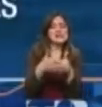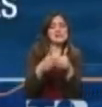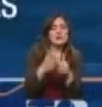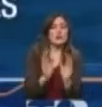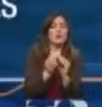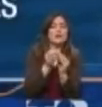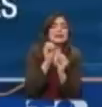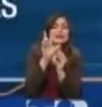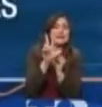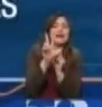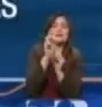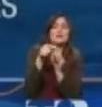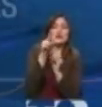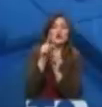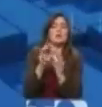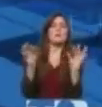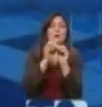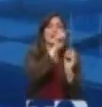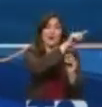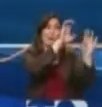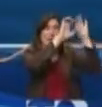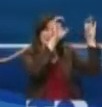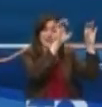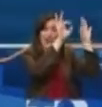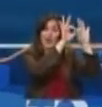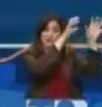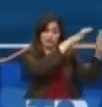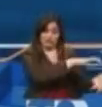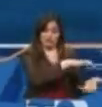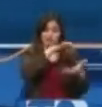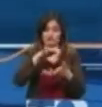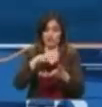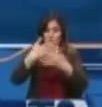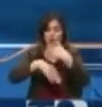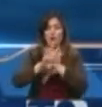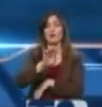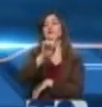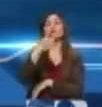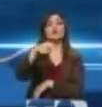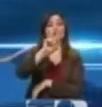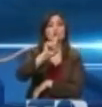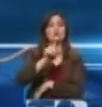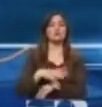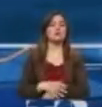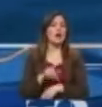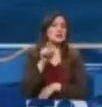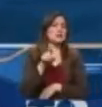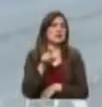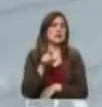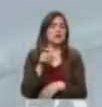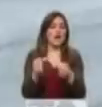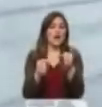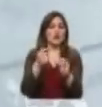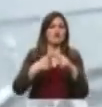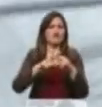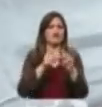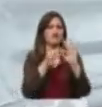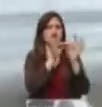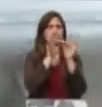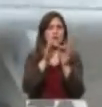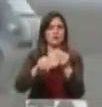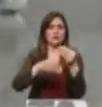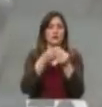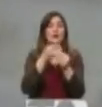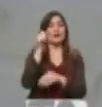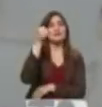sumarían otros 3 millones, es decir, 41 millones de dólares. Y para tener operativa la flota de recolección al 100%, se requiere una